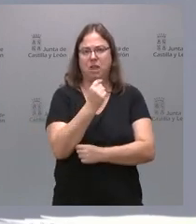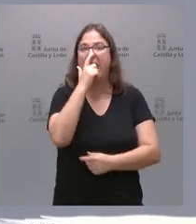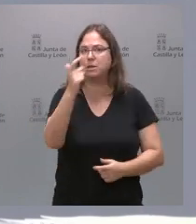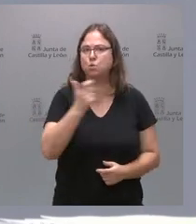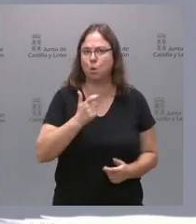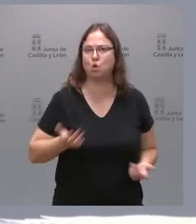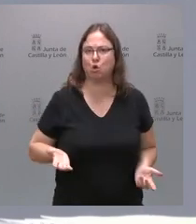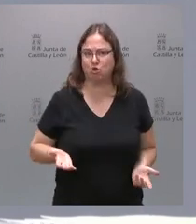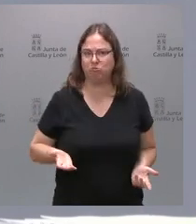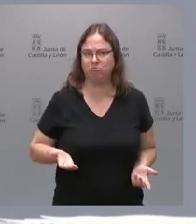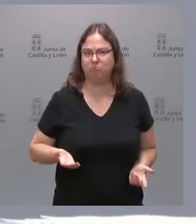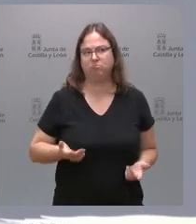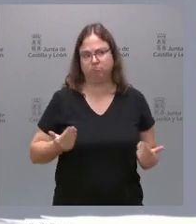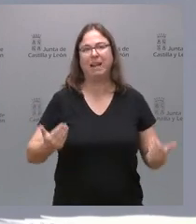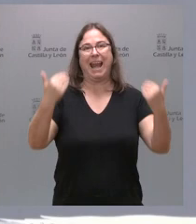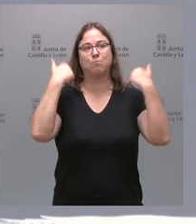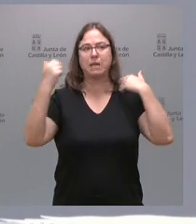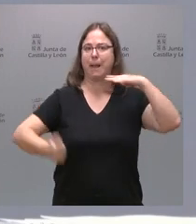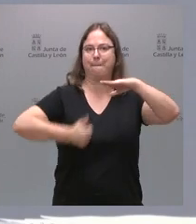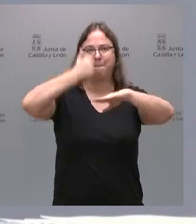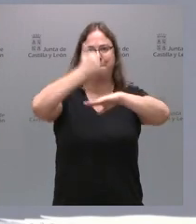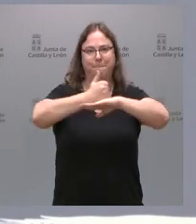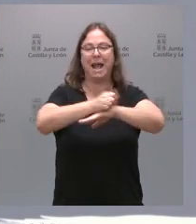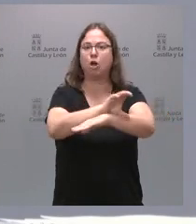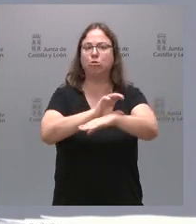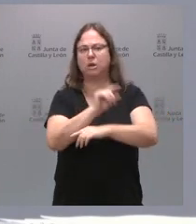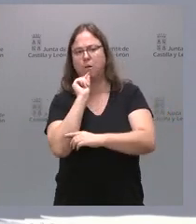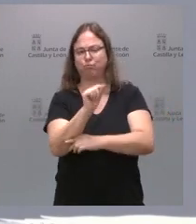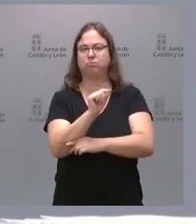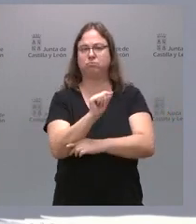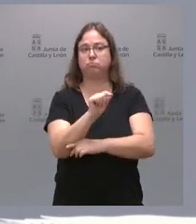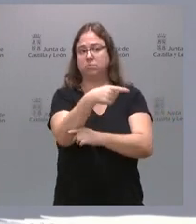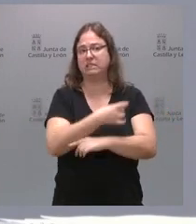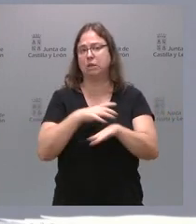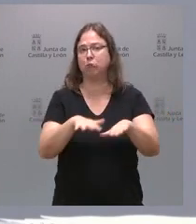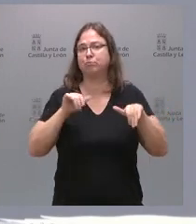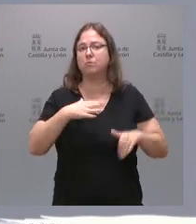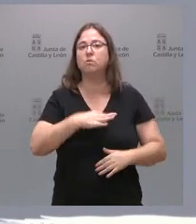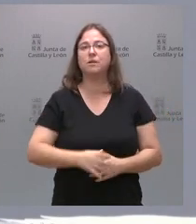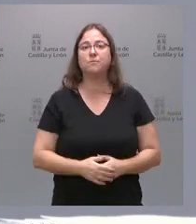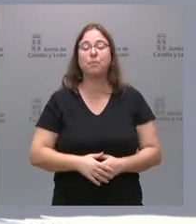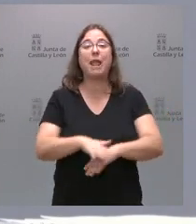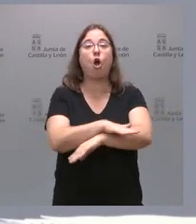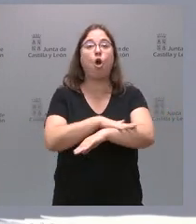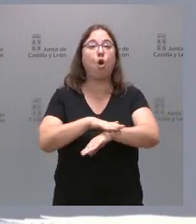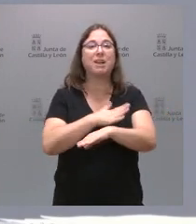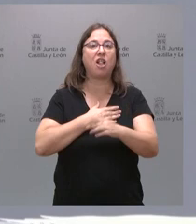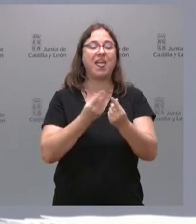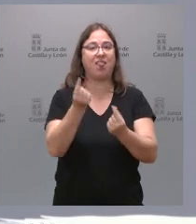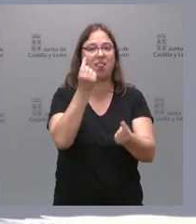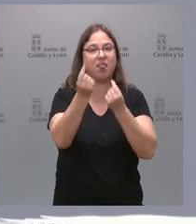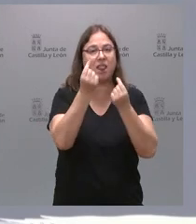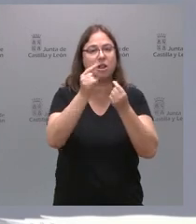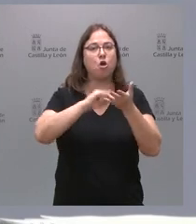insultos de alto cargo máximo de la consejería gracias Pues el gobierno del dato el proyecto que